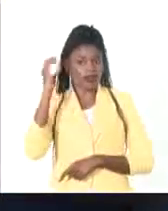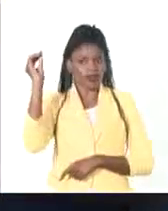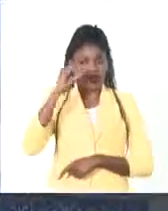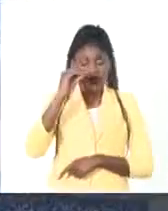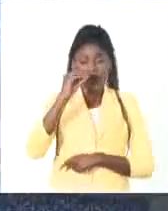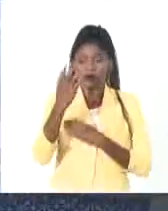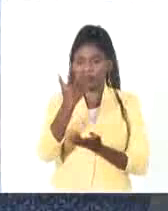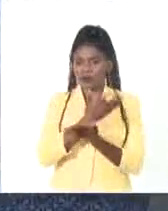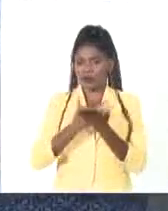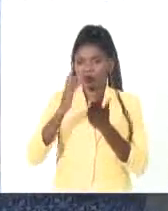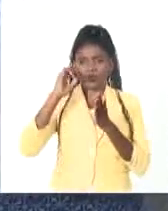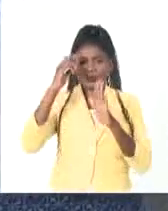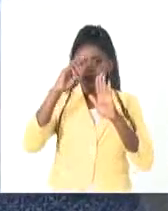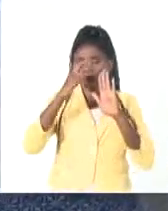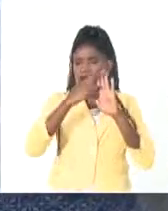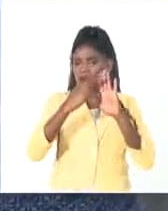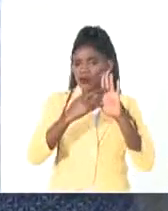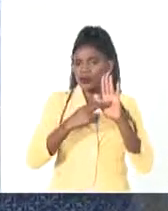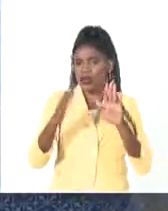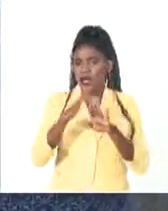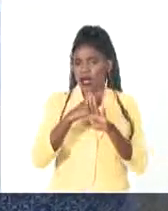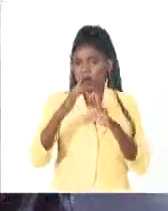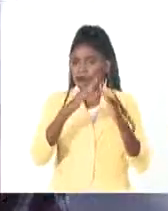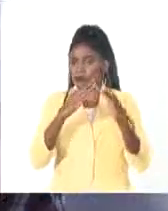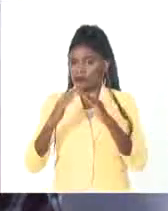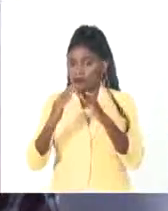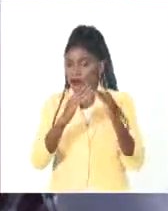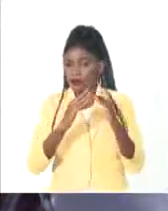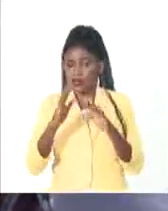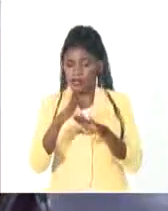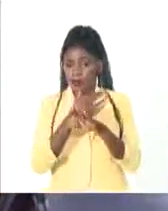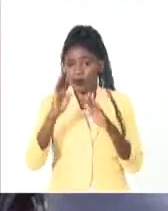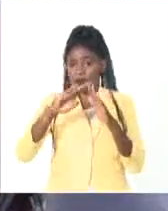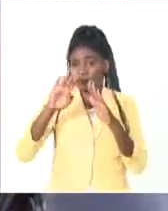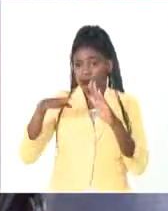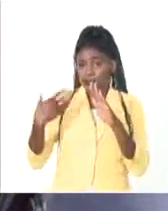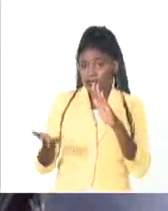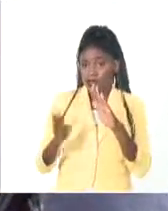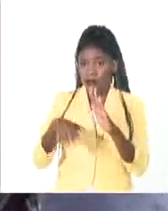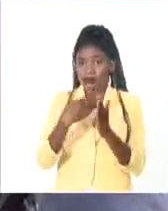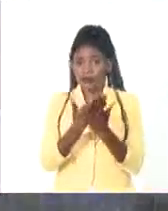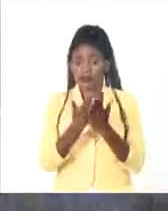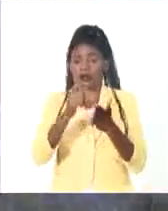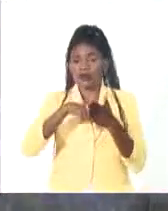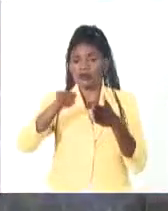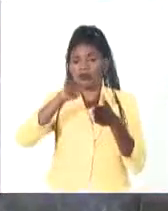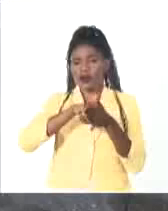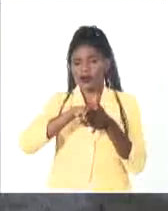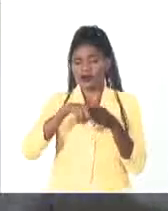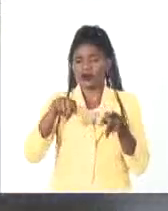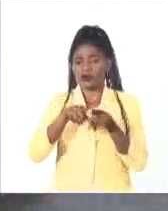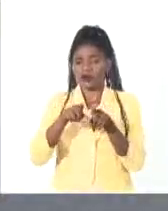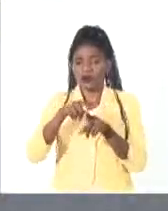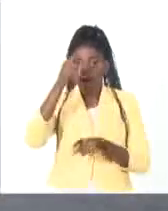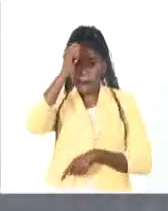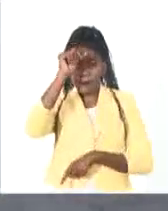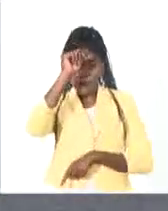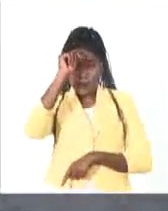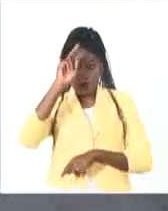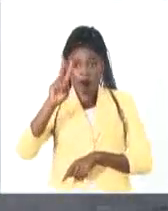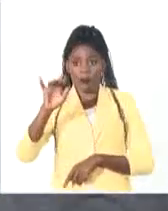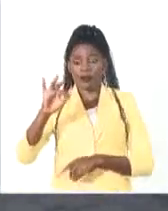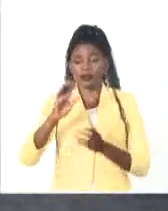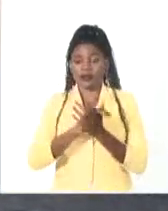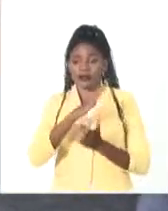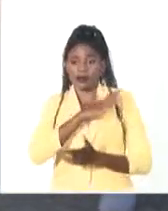jornada características socioeconómicas de la zona, mientras que los vecinos convocaron al voto unido el próximo 26 de marzo. Esa